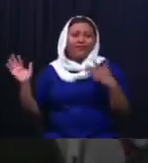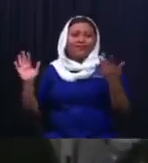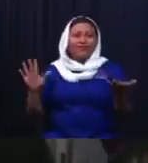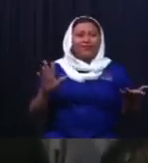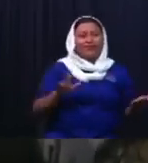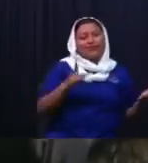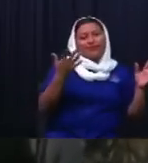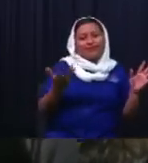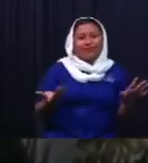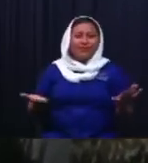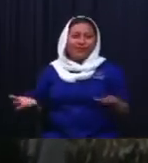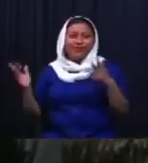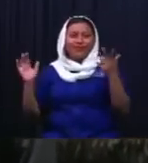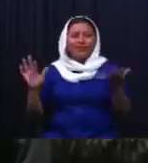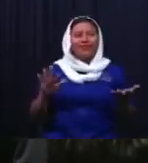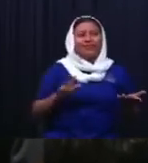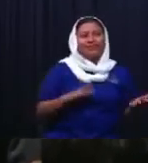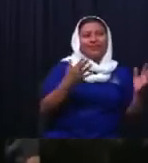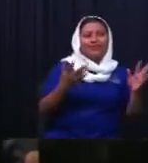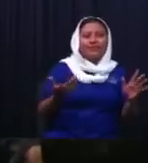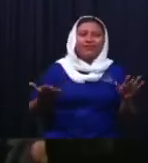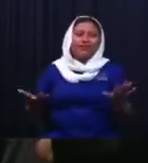¡Sí, Señor!